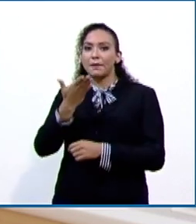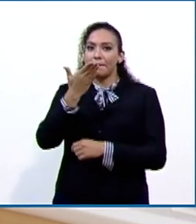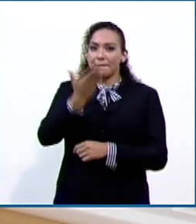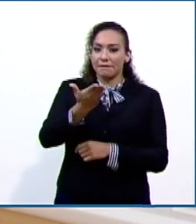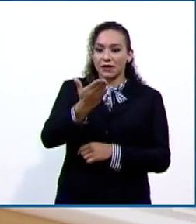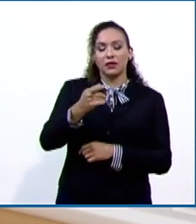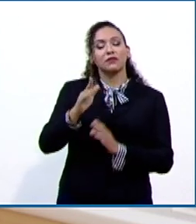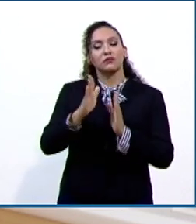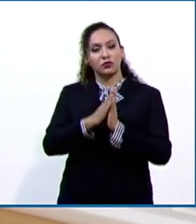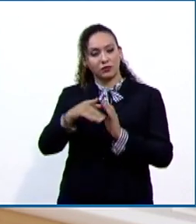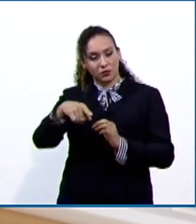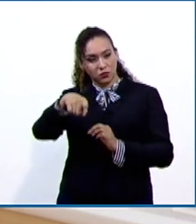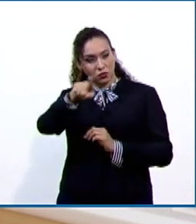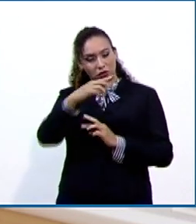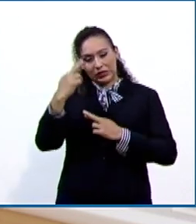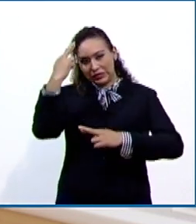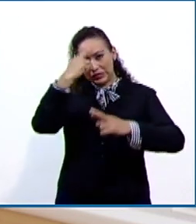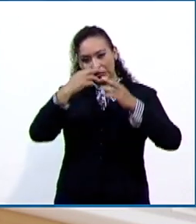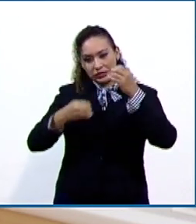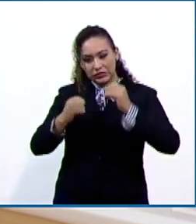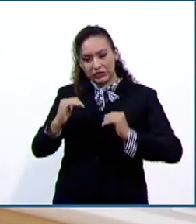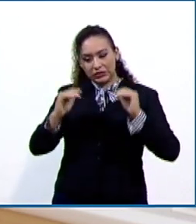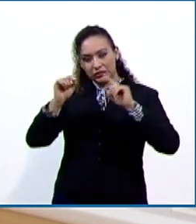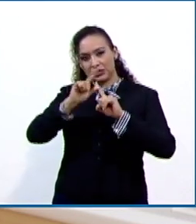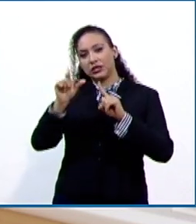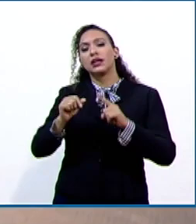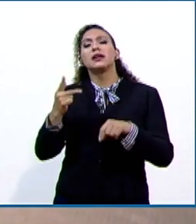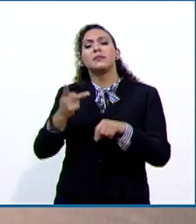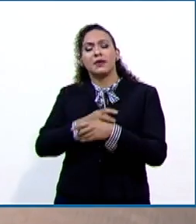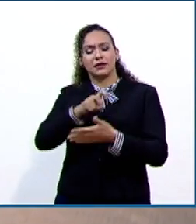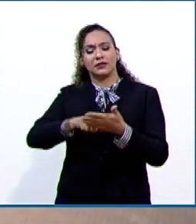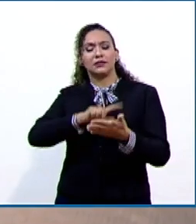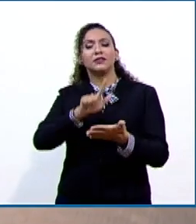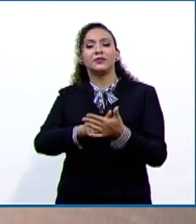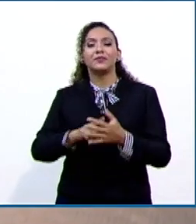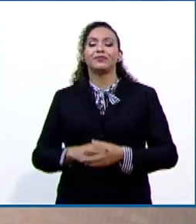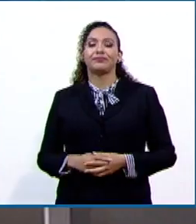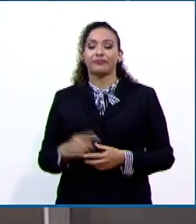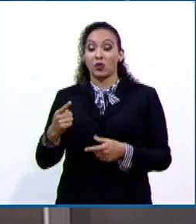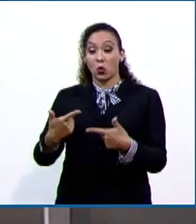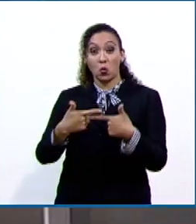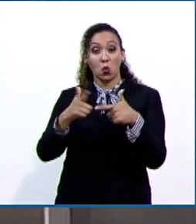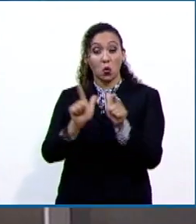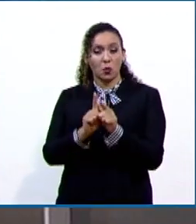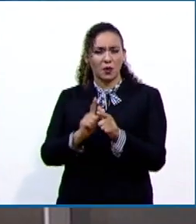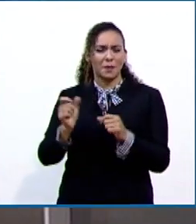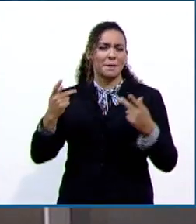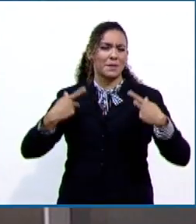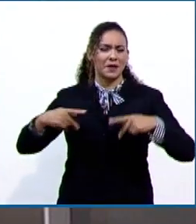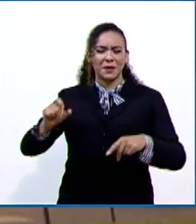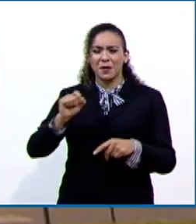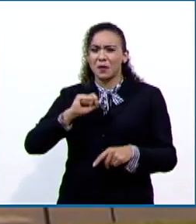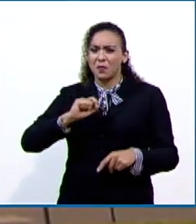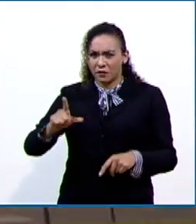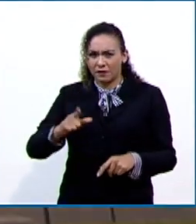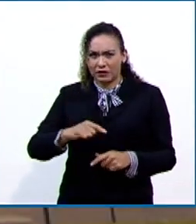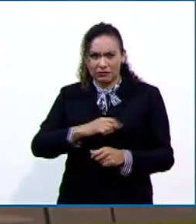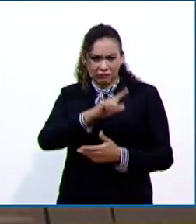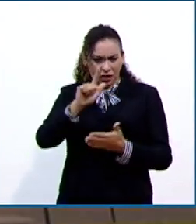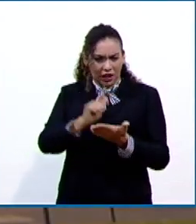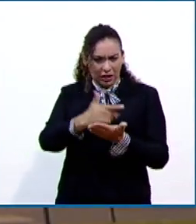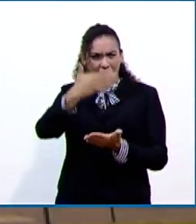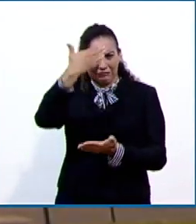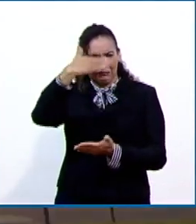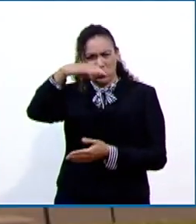los posibles abusos que representa la reforma judicial. Un grupo de docentes e investigadores en Derecho